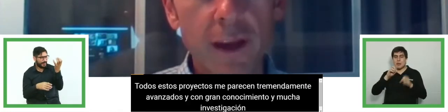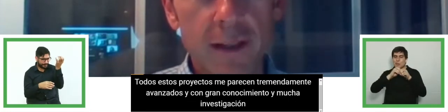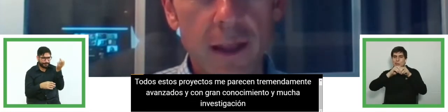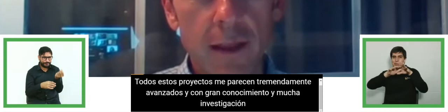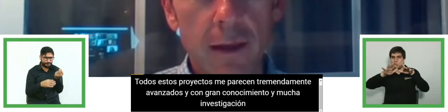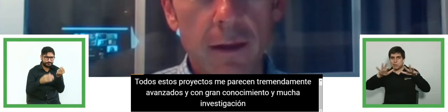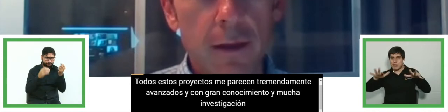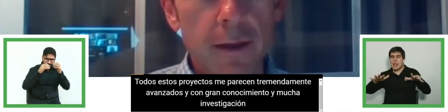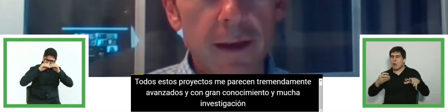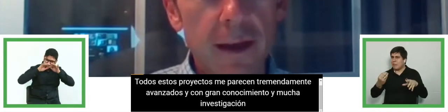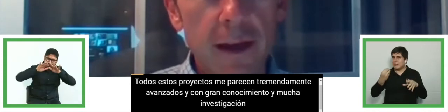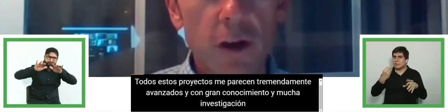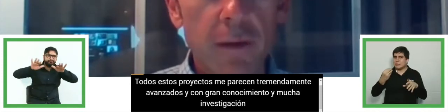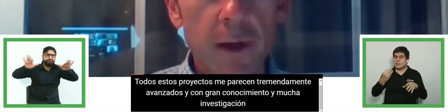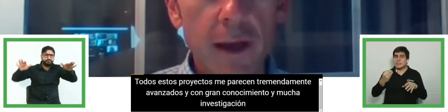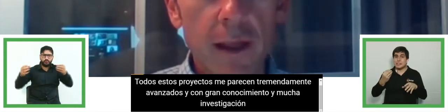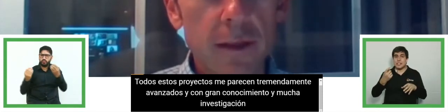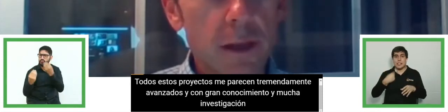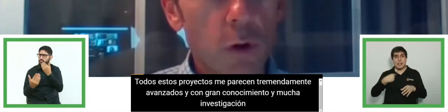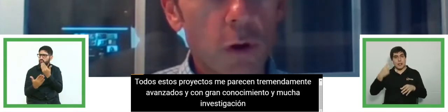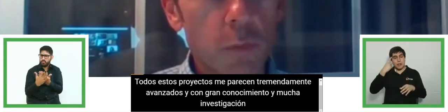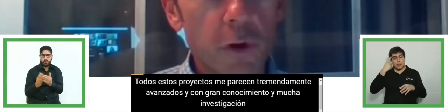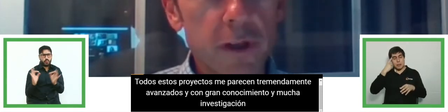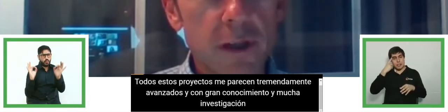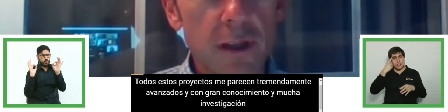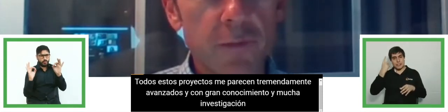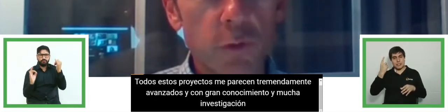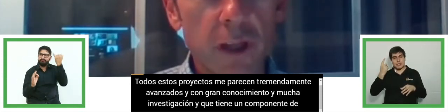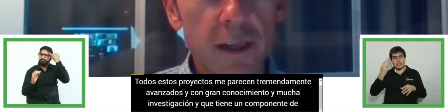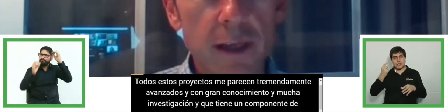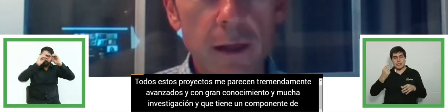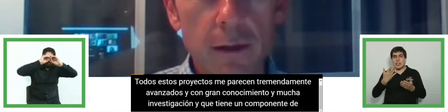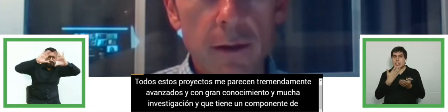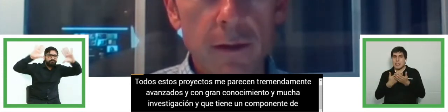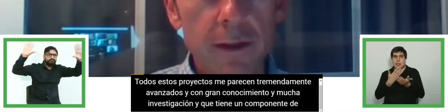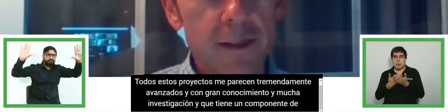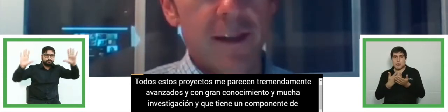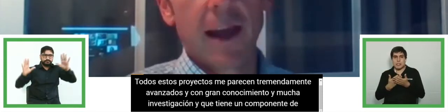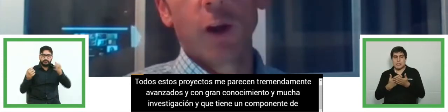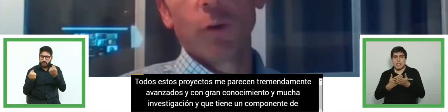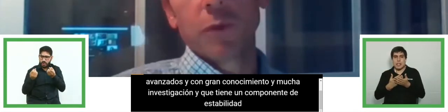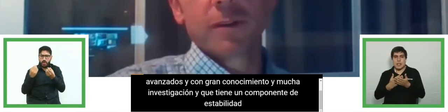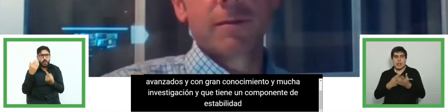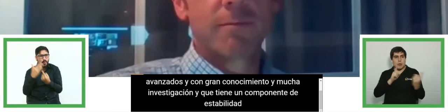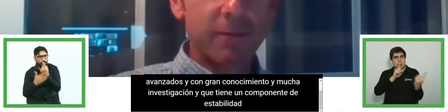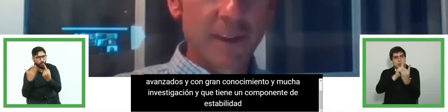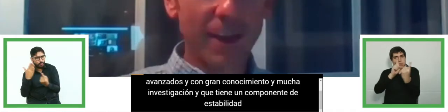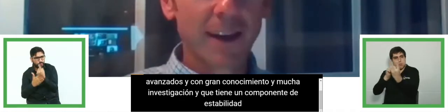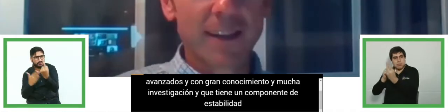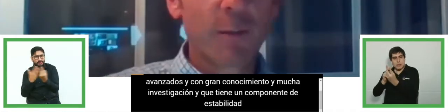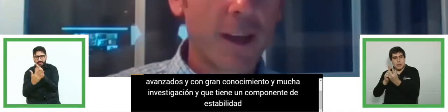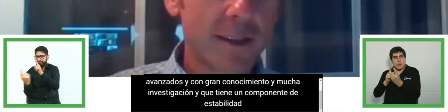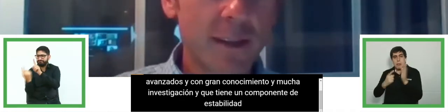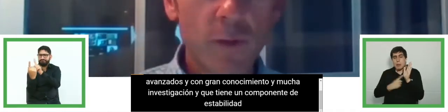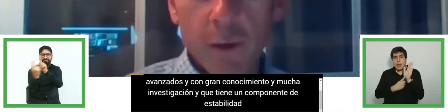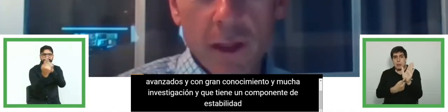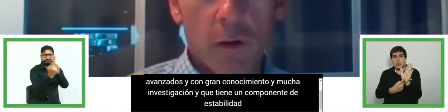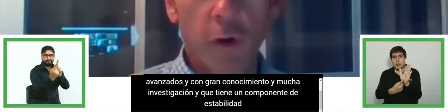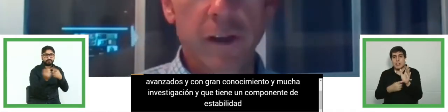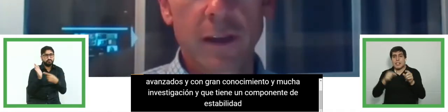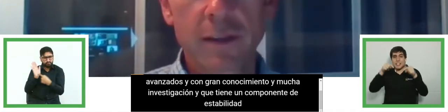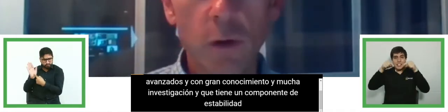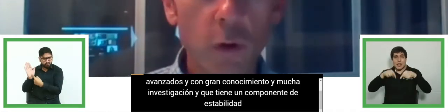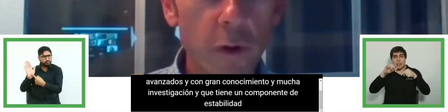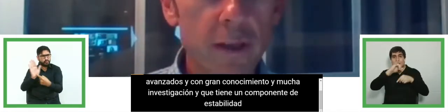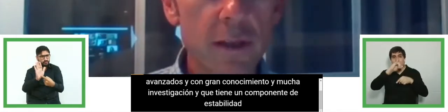muy interesante, que creo que debería, desde luego, pues, difundirse, y si algo pues, tiene que servir un evento